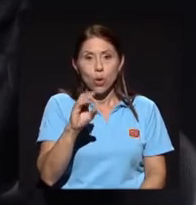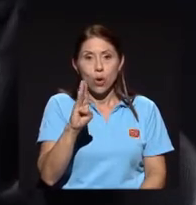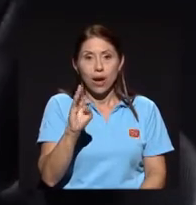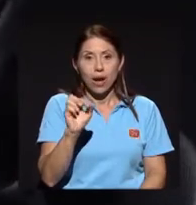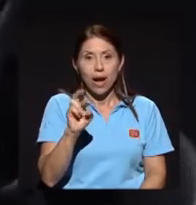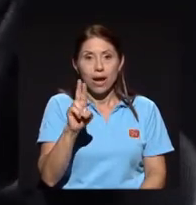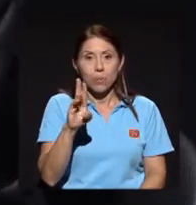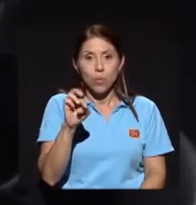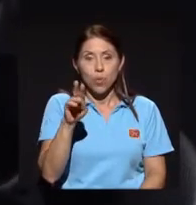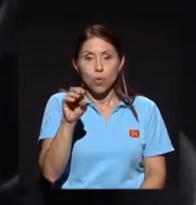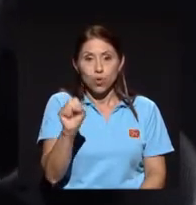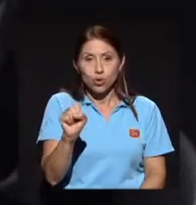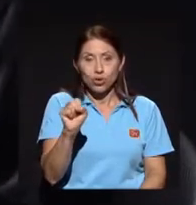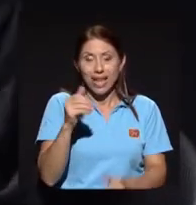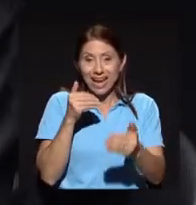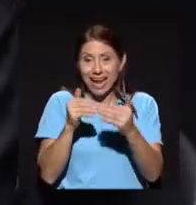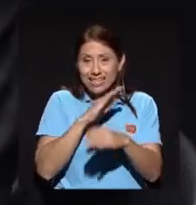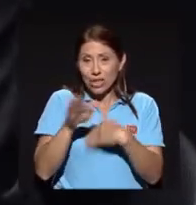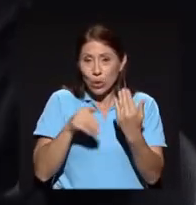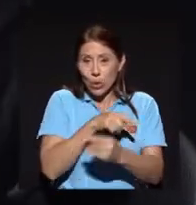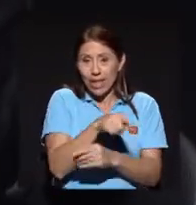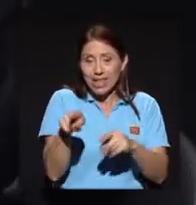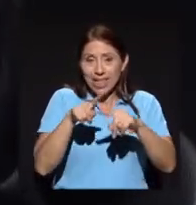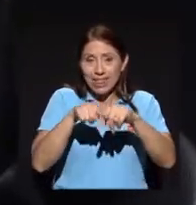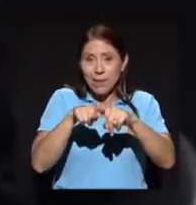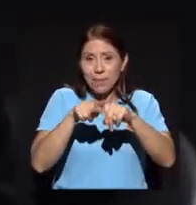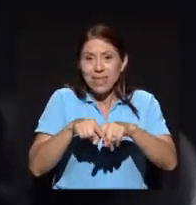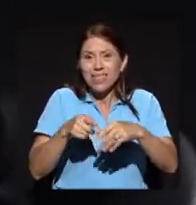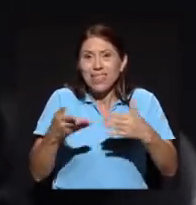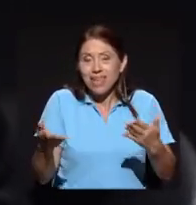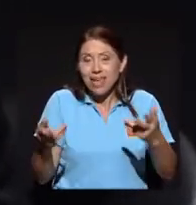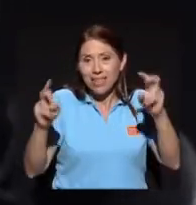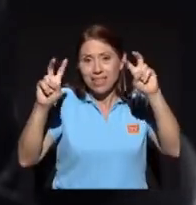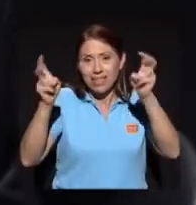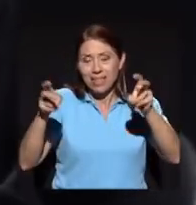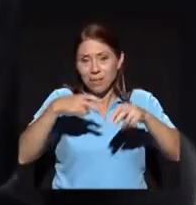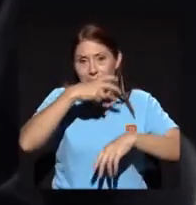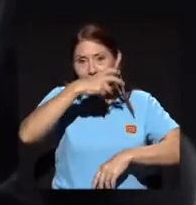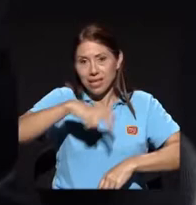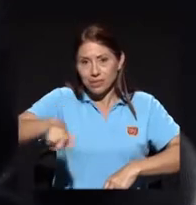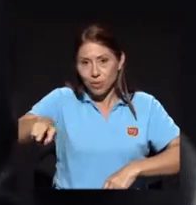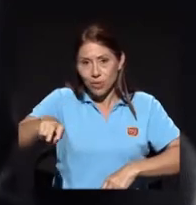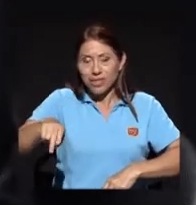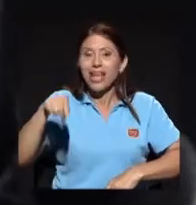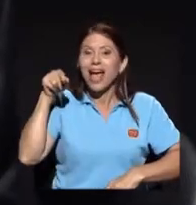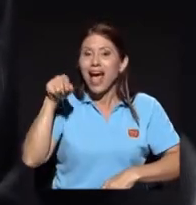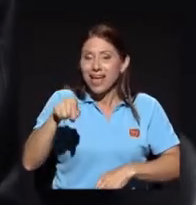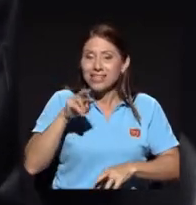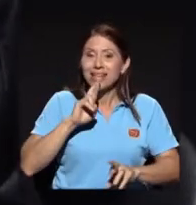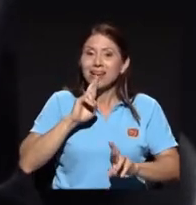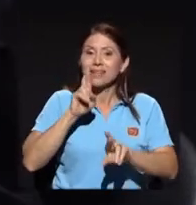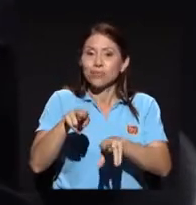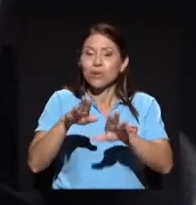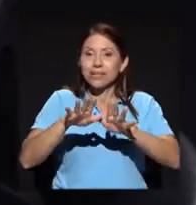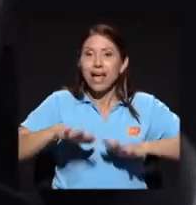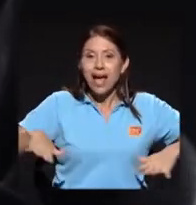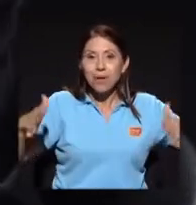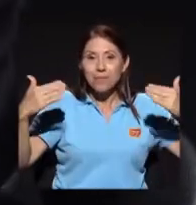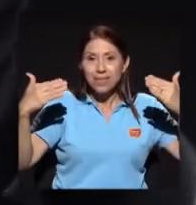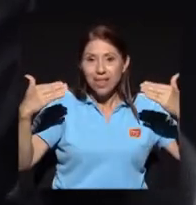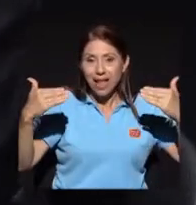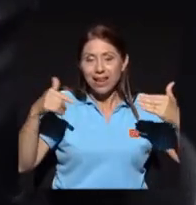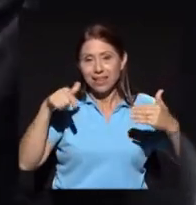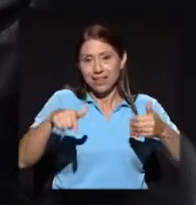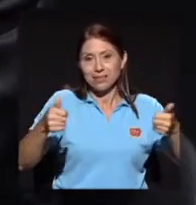exclusivamente de él tema de transporte ahí está la respuesta ambiental de